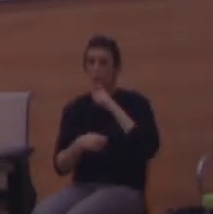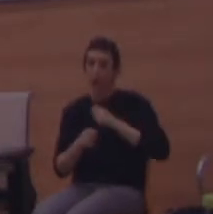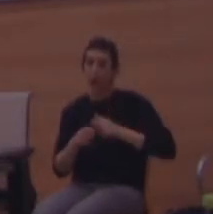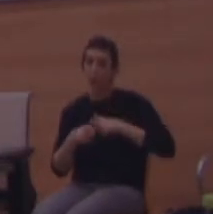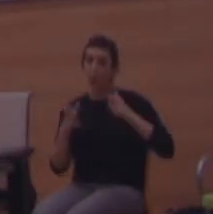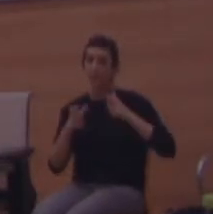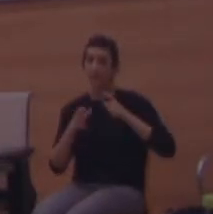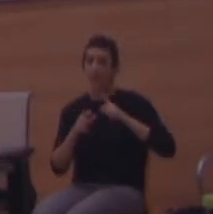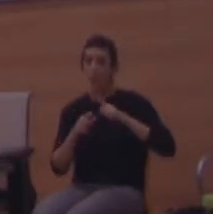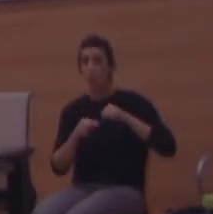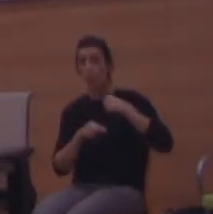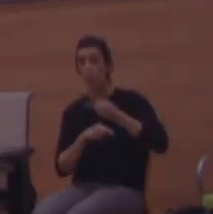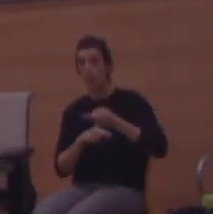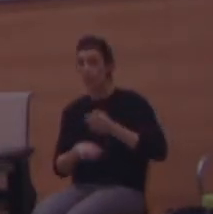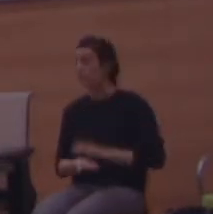edema.